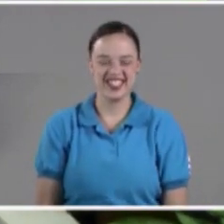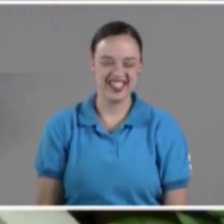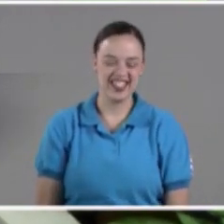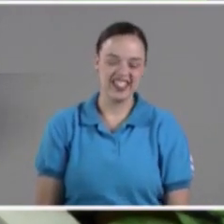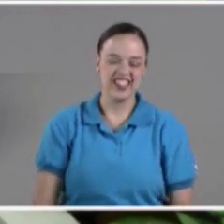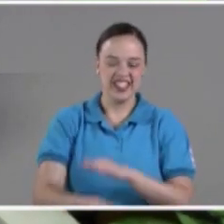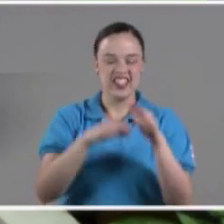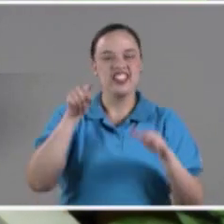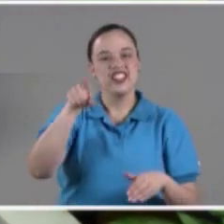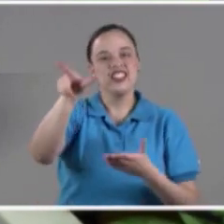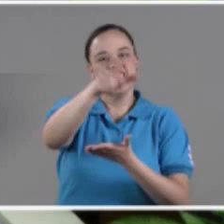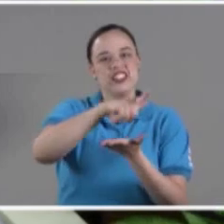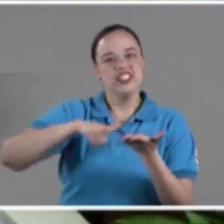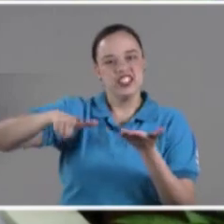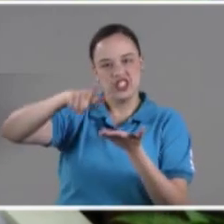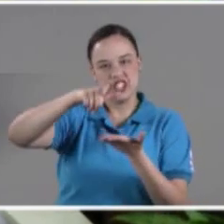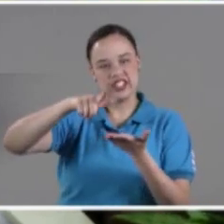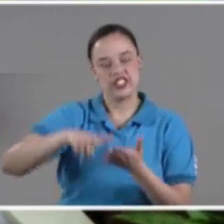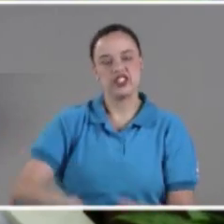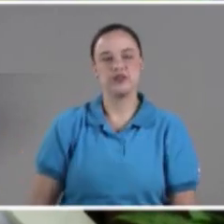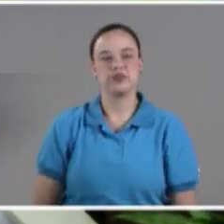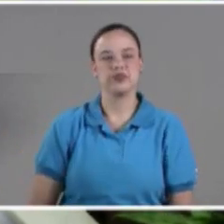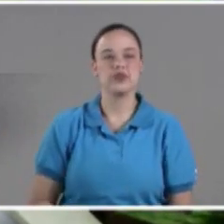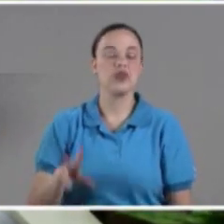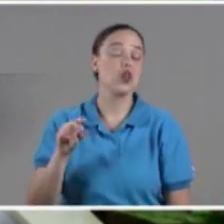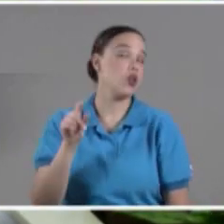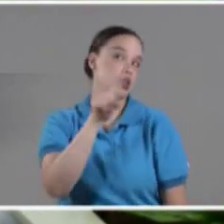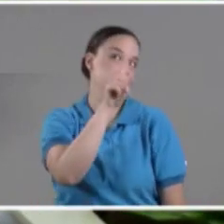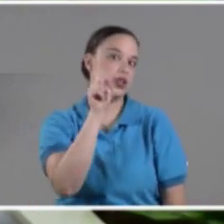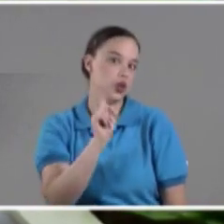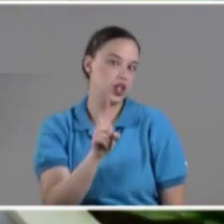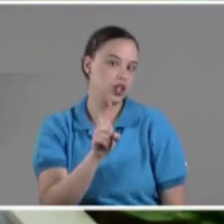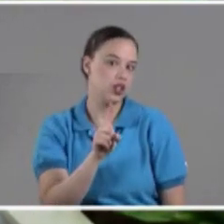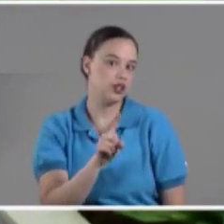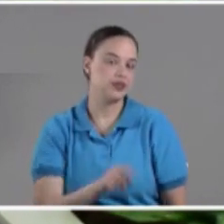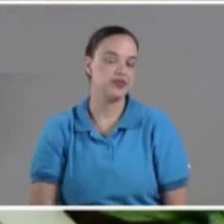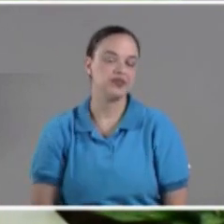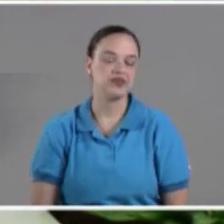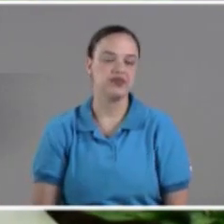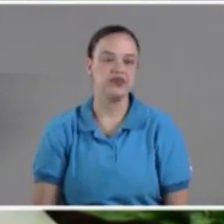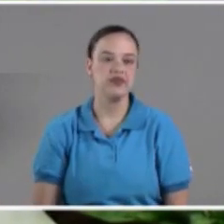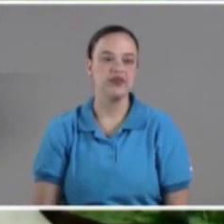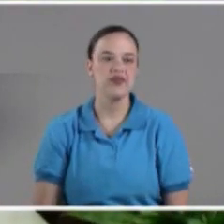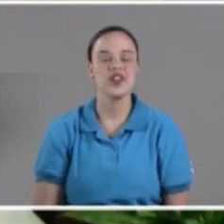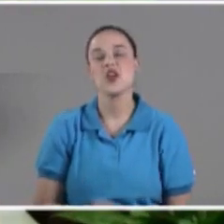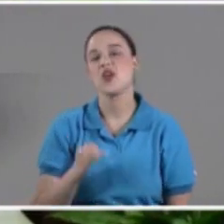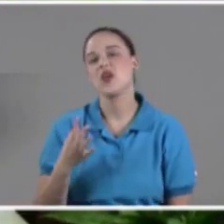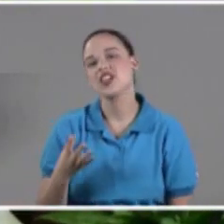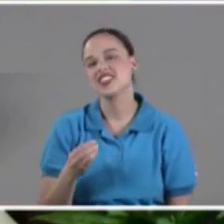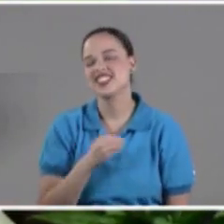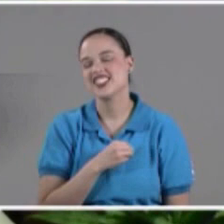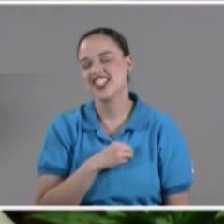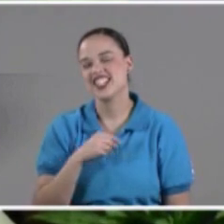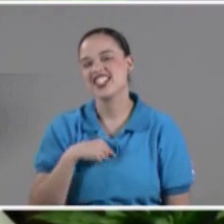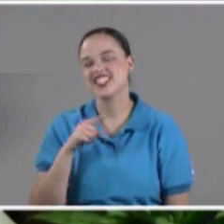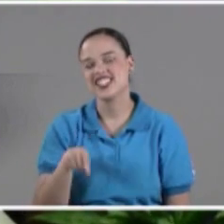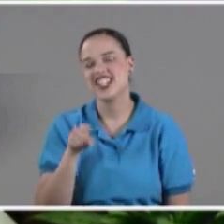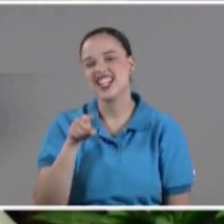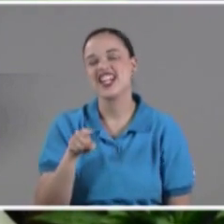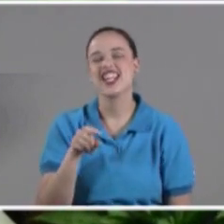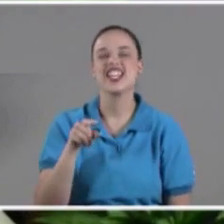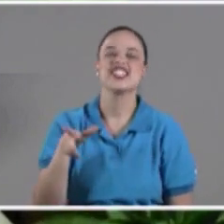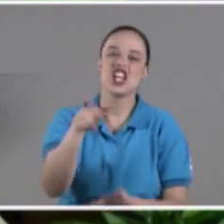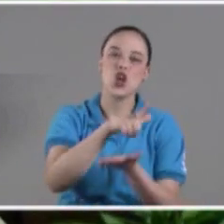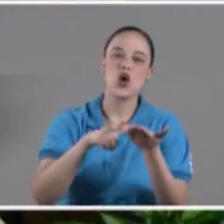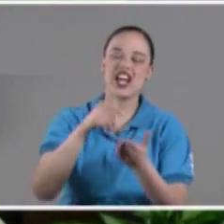sales de ahí no voy a preguntar Cuántos quieren estar en la era de atado